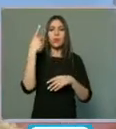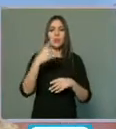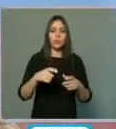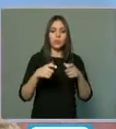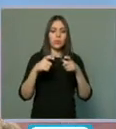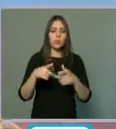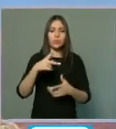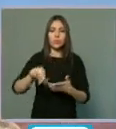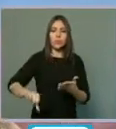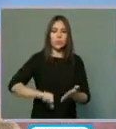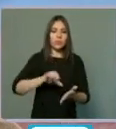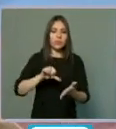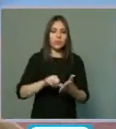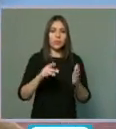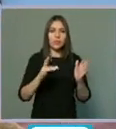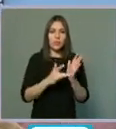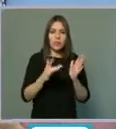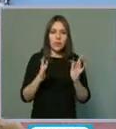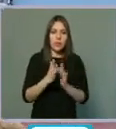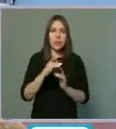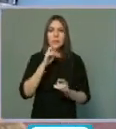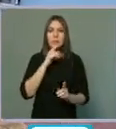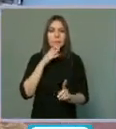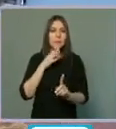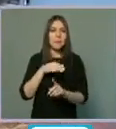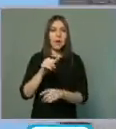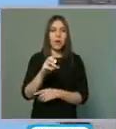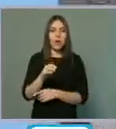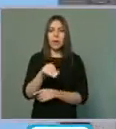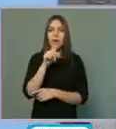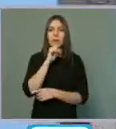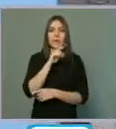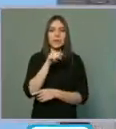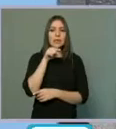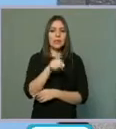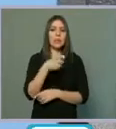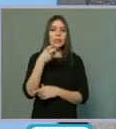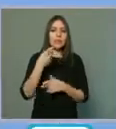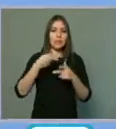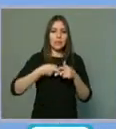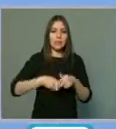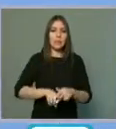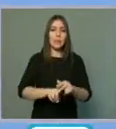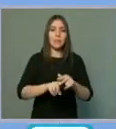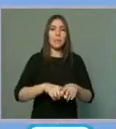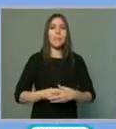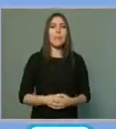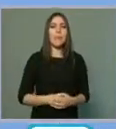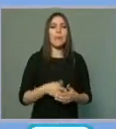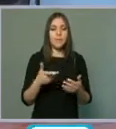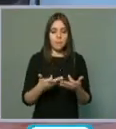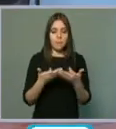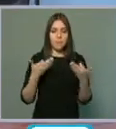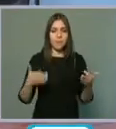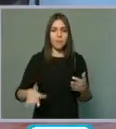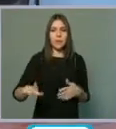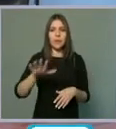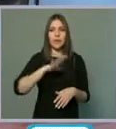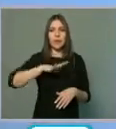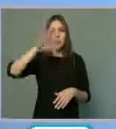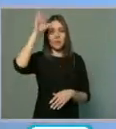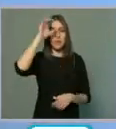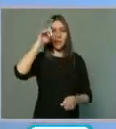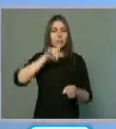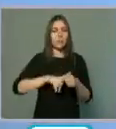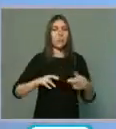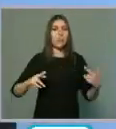de, Sí. ya sea Jesucristo, Mahoma, nos explicabas, o sea, ahí es entonces Sí, es donde un nace. territorio como muy... Es un territorio donde está la cultura